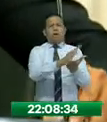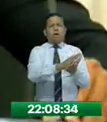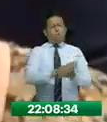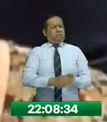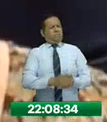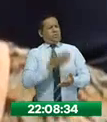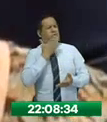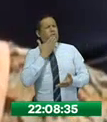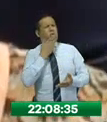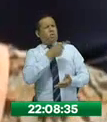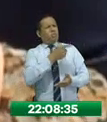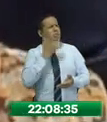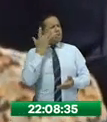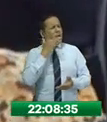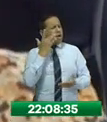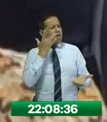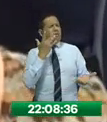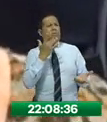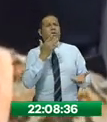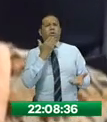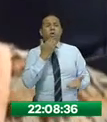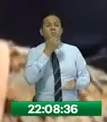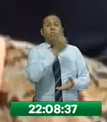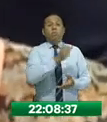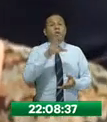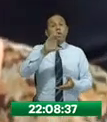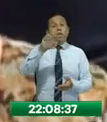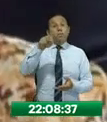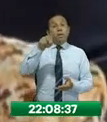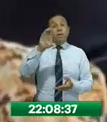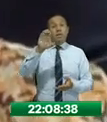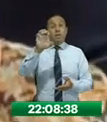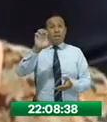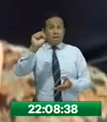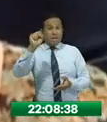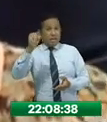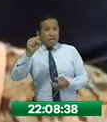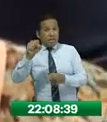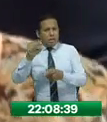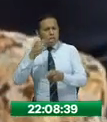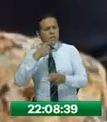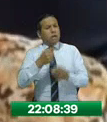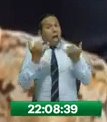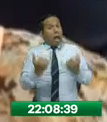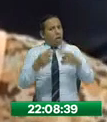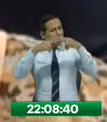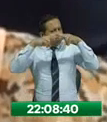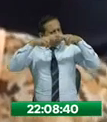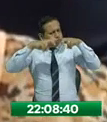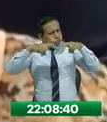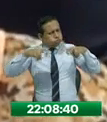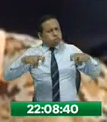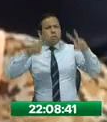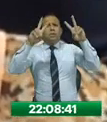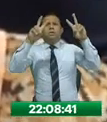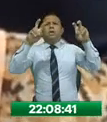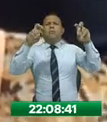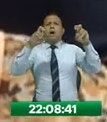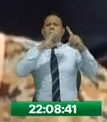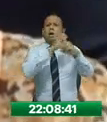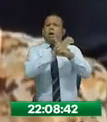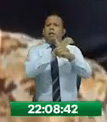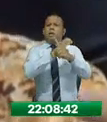parte consejo de participación serán en contra sociales está realizando una investigación al respecto a la admisión de esta carnet